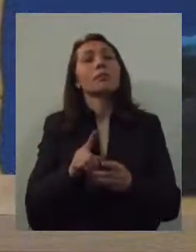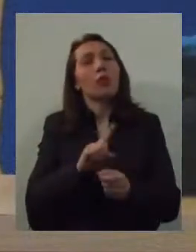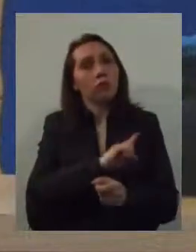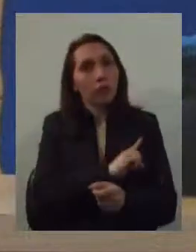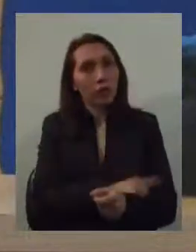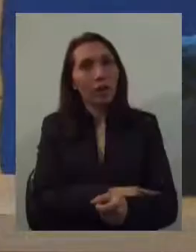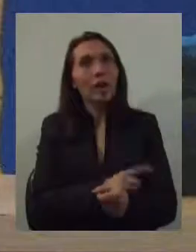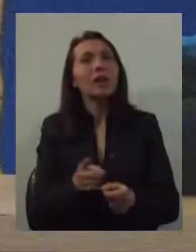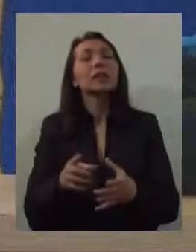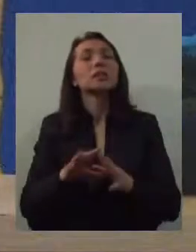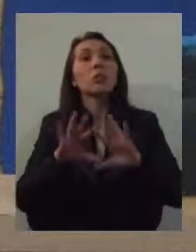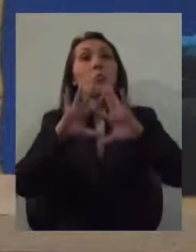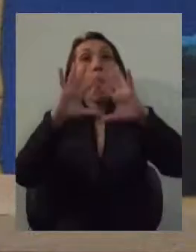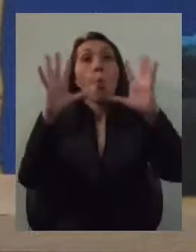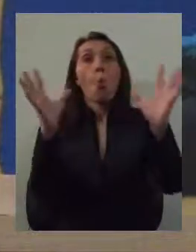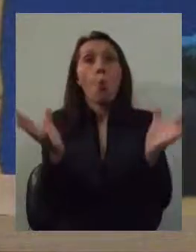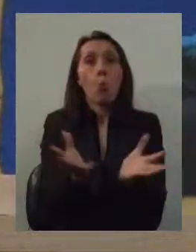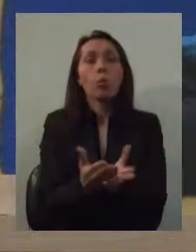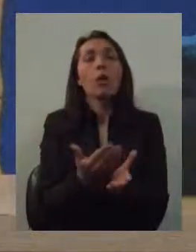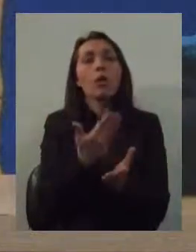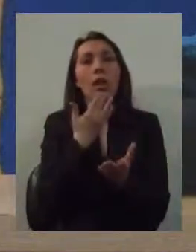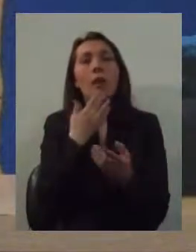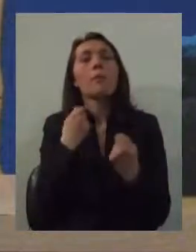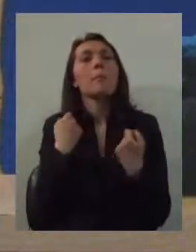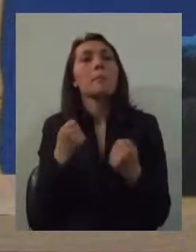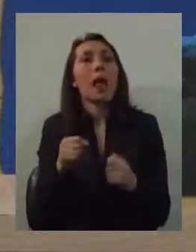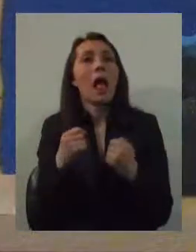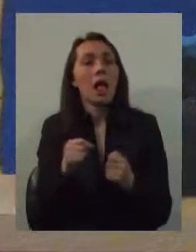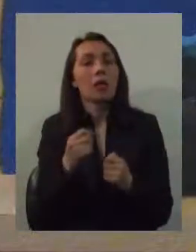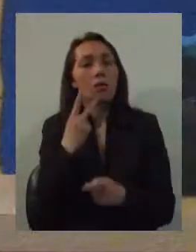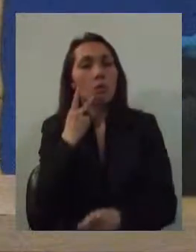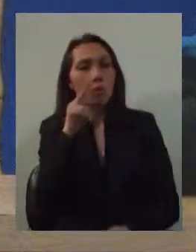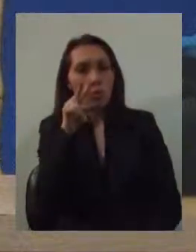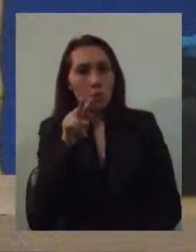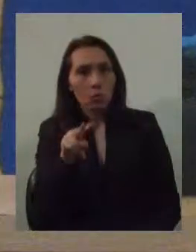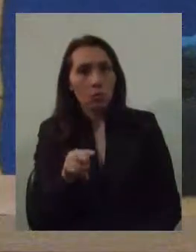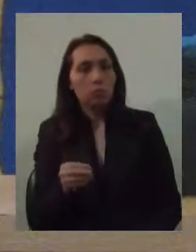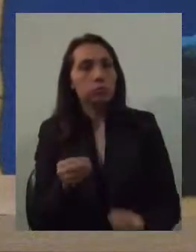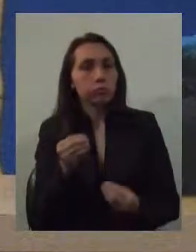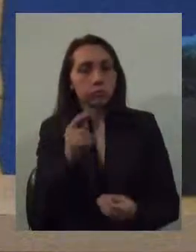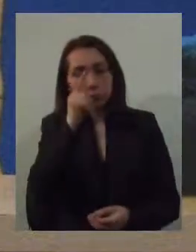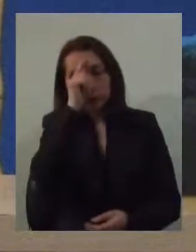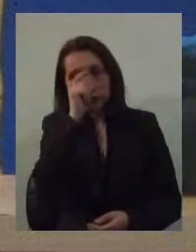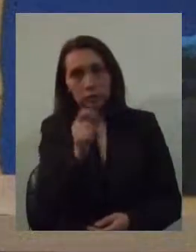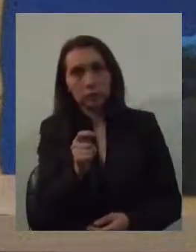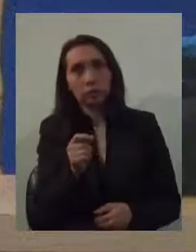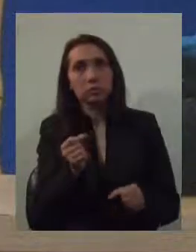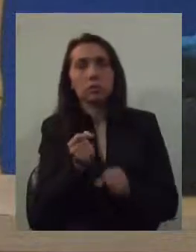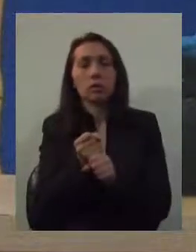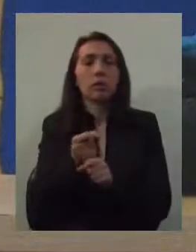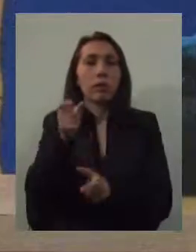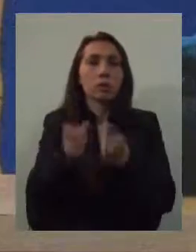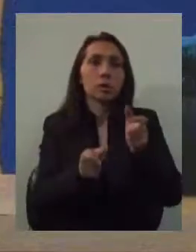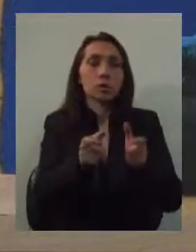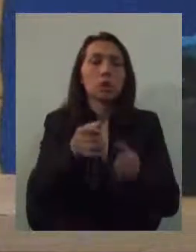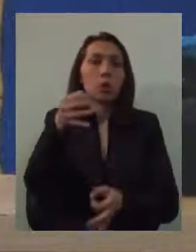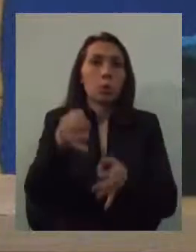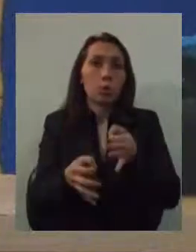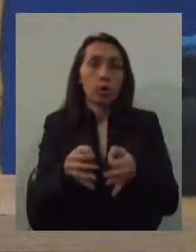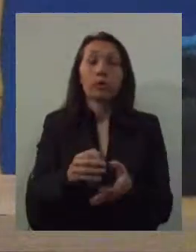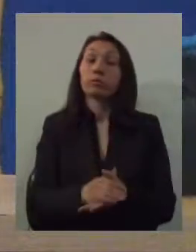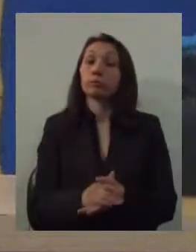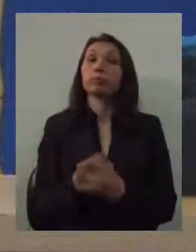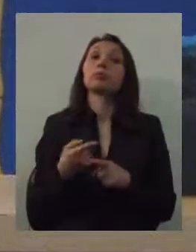mundialización y a fuerza también de la práctica tan notable que se hace entre los operadores jurídicos.